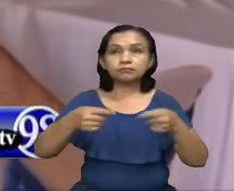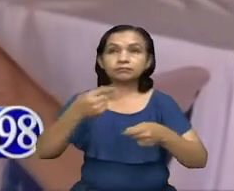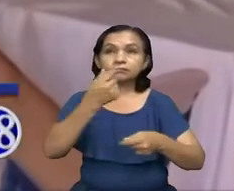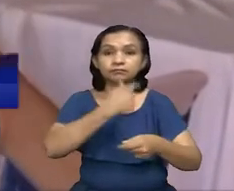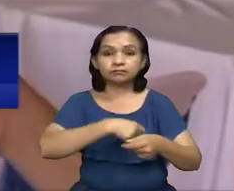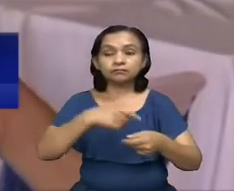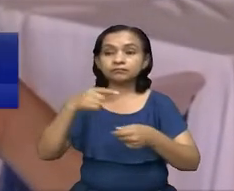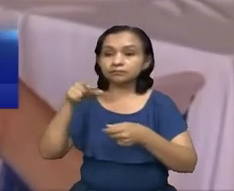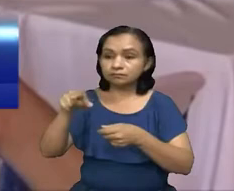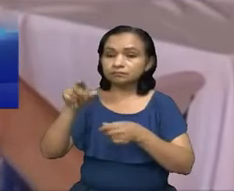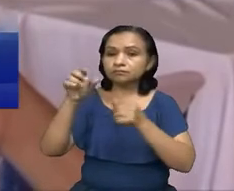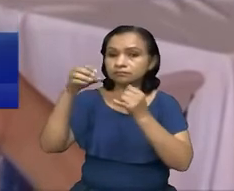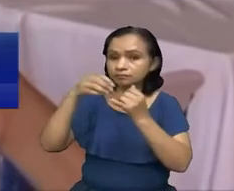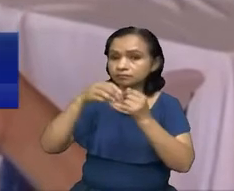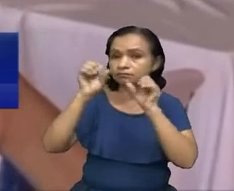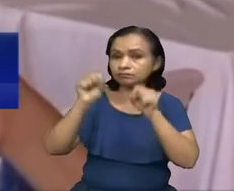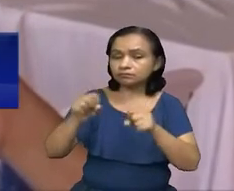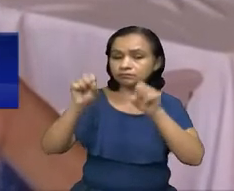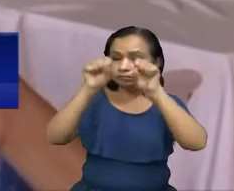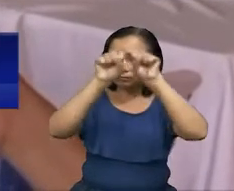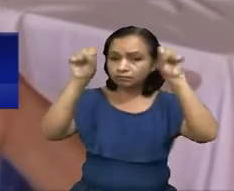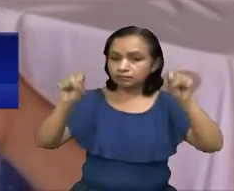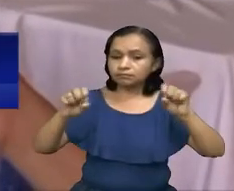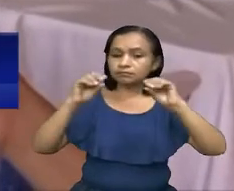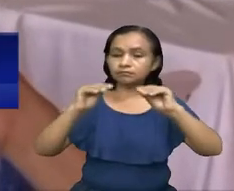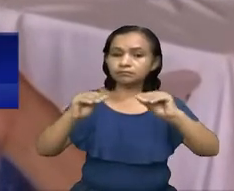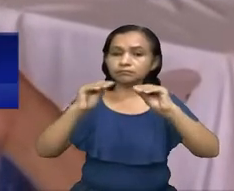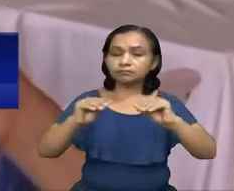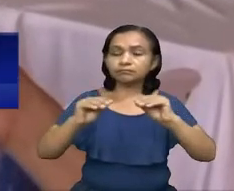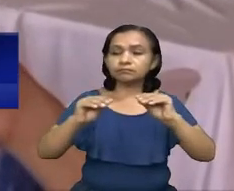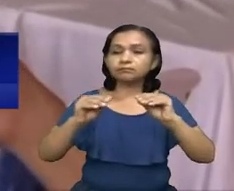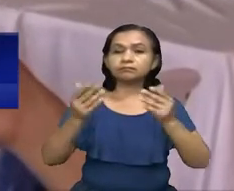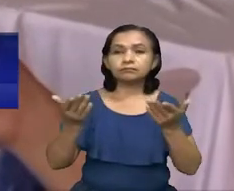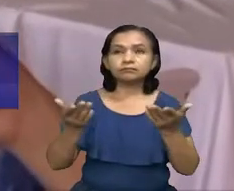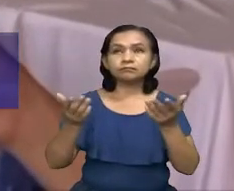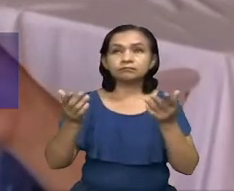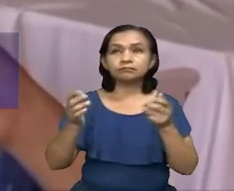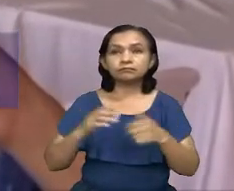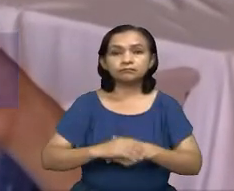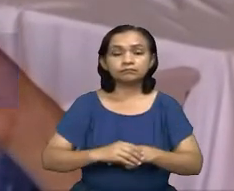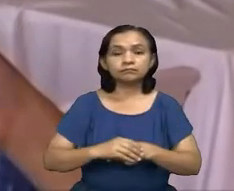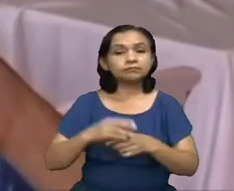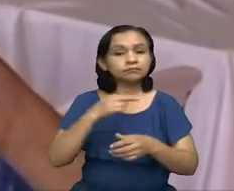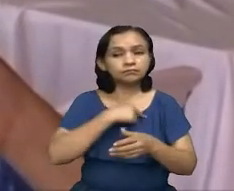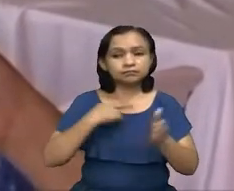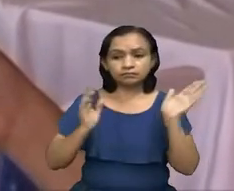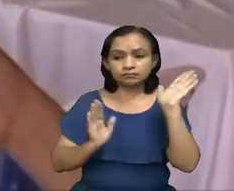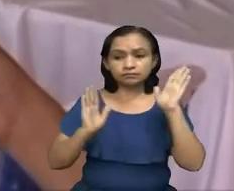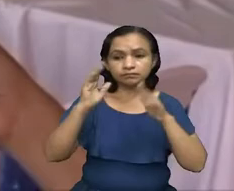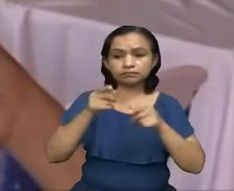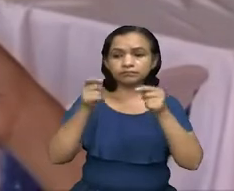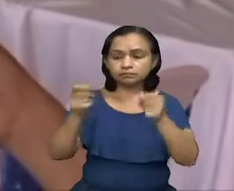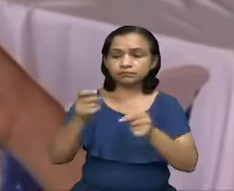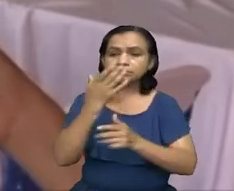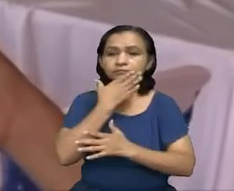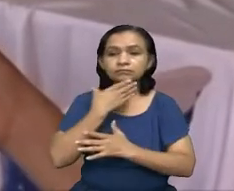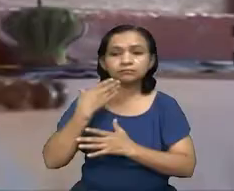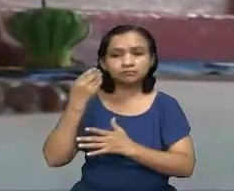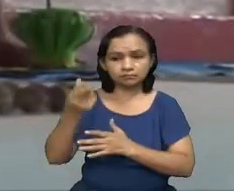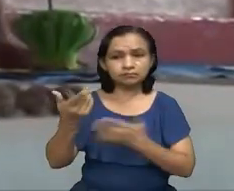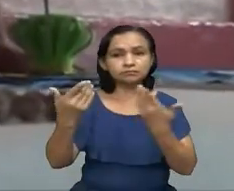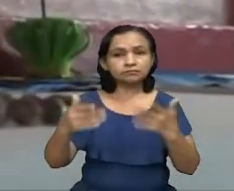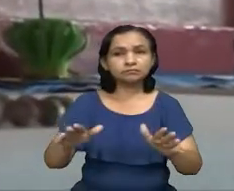Oficio, nosotros hemos capacitado y hemos también certificado a estos emprendedores